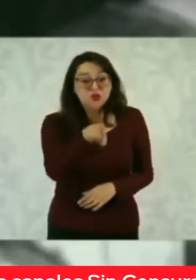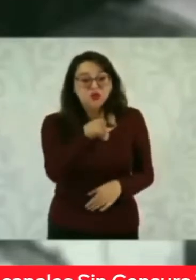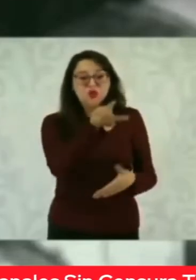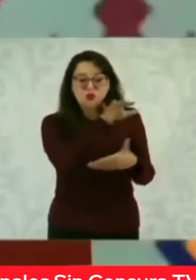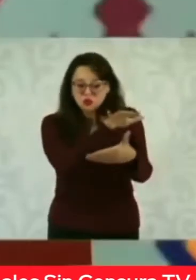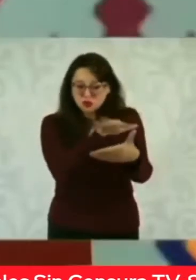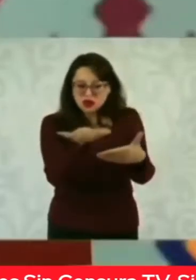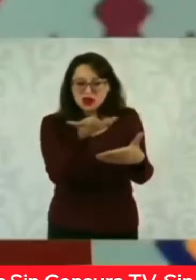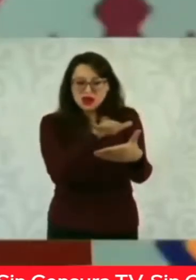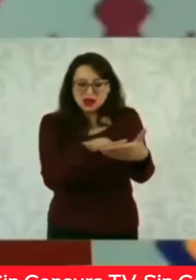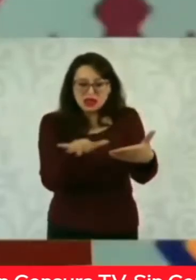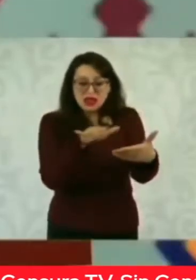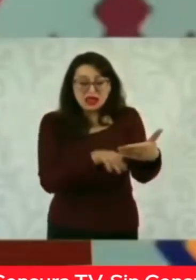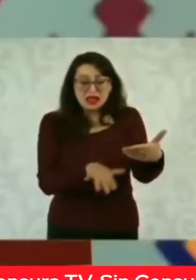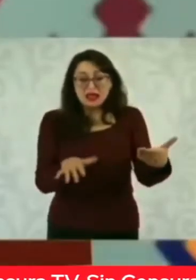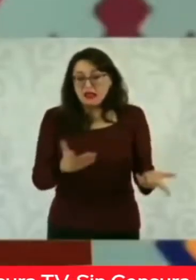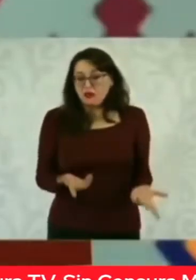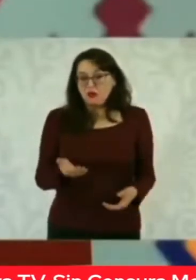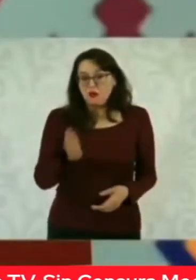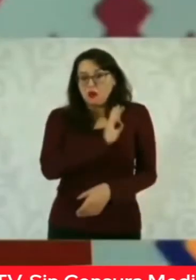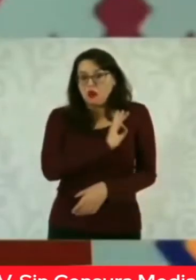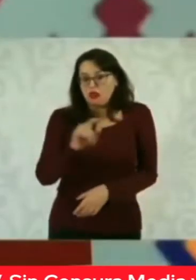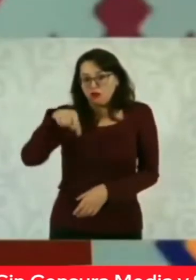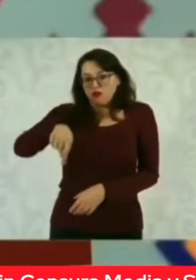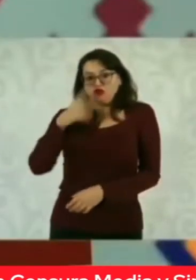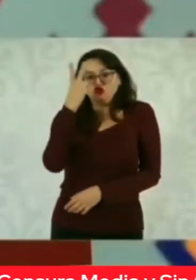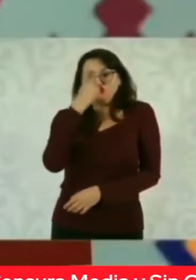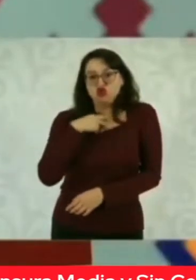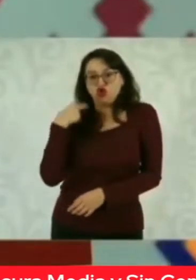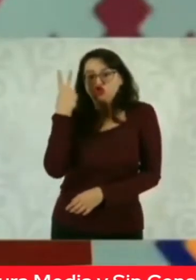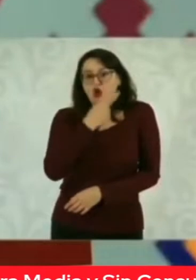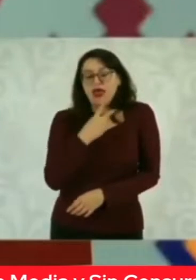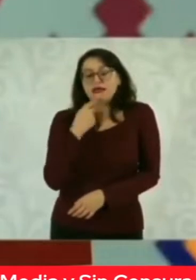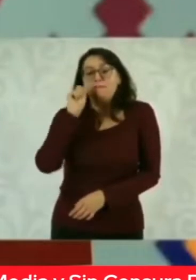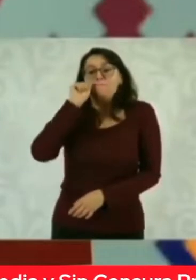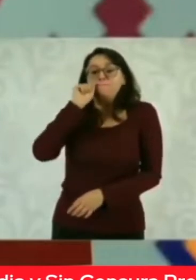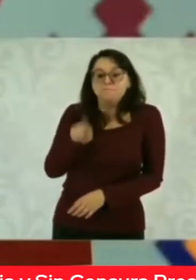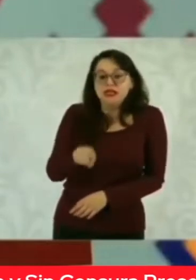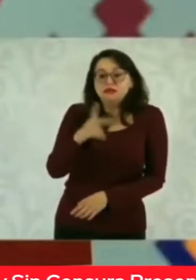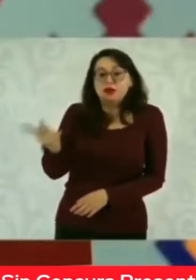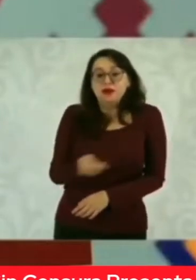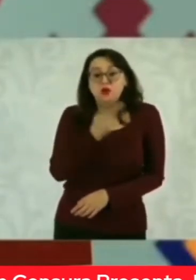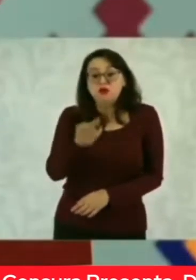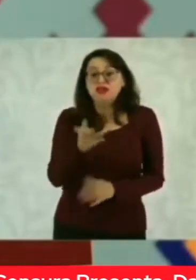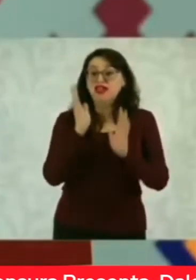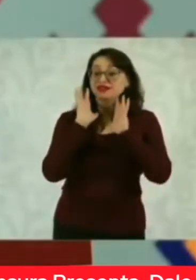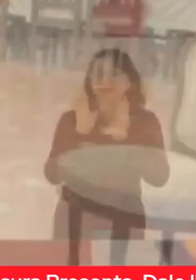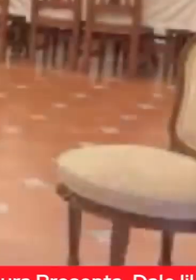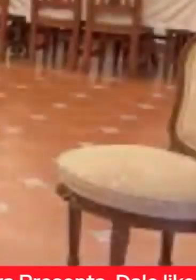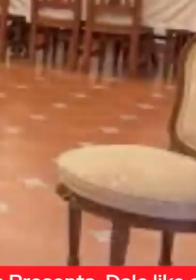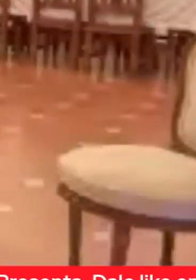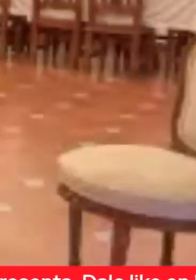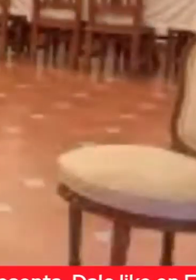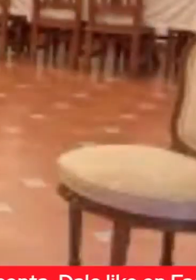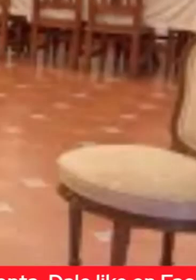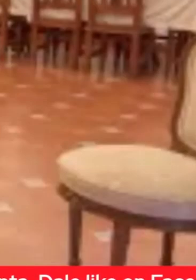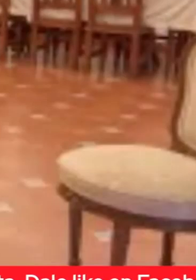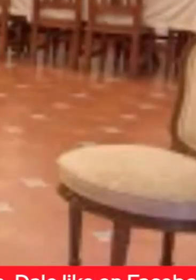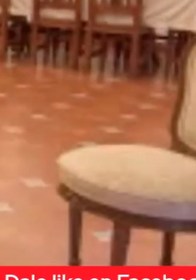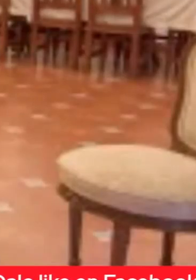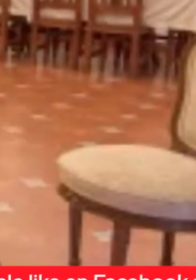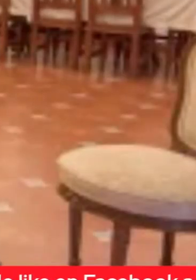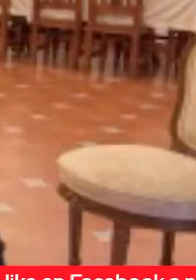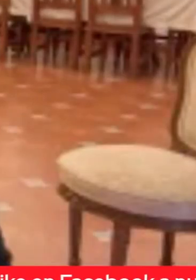ahí, porque si no nos vamos a llevar toda la conferencia con la misma pregunta que ya fue contestada. Las palabras de la presidenta